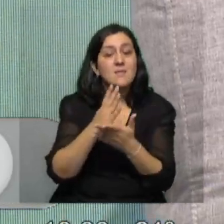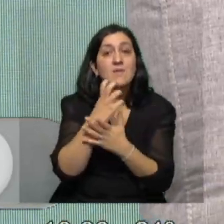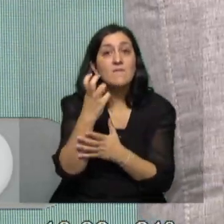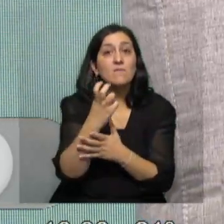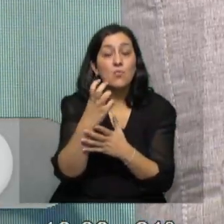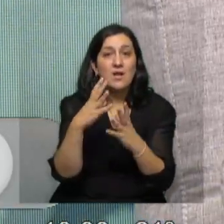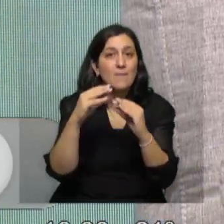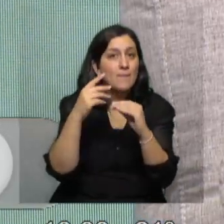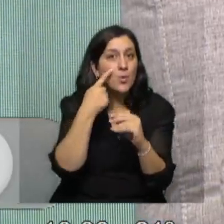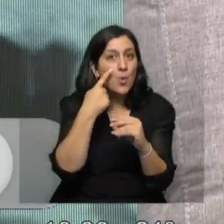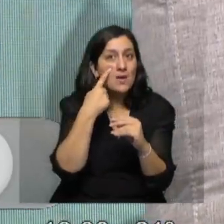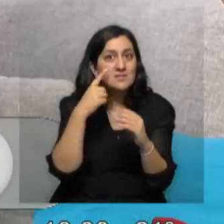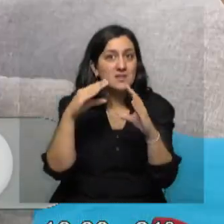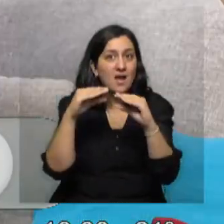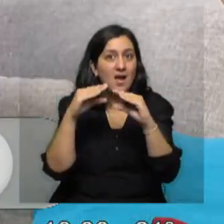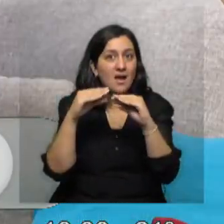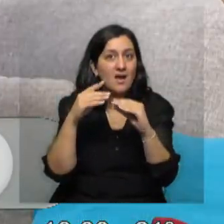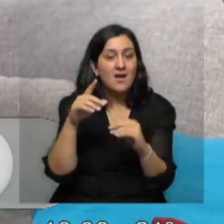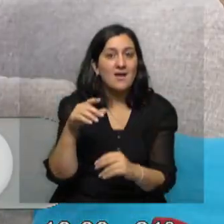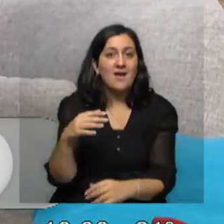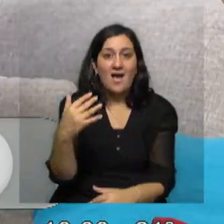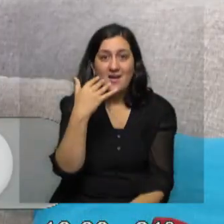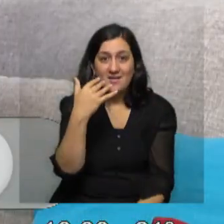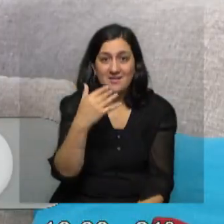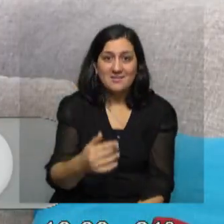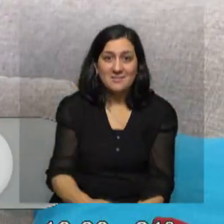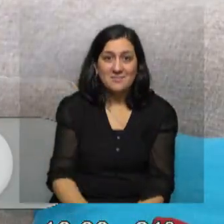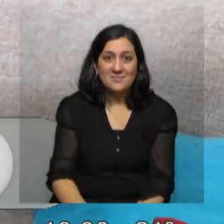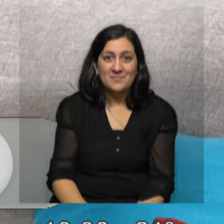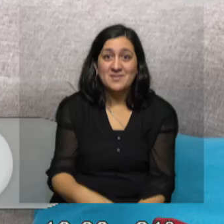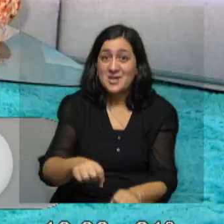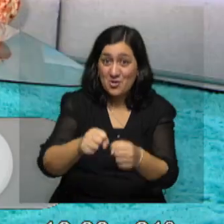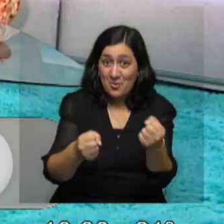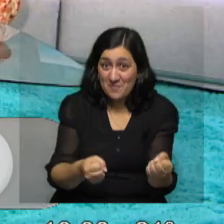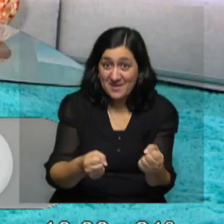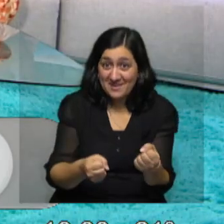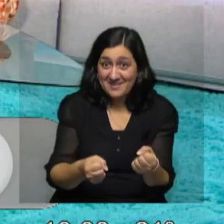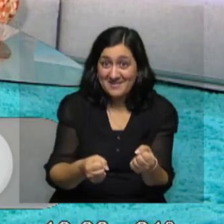siempre. Abrimos. No. Ahí está. Yo lo pi.